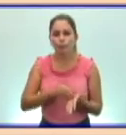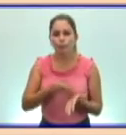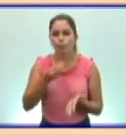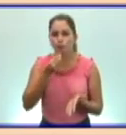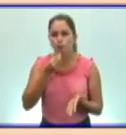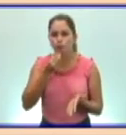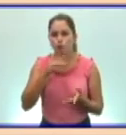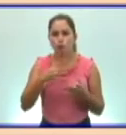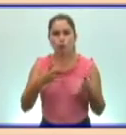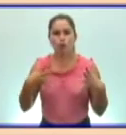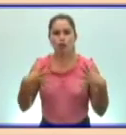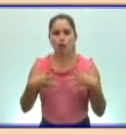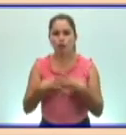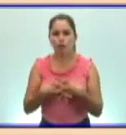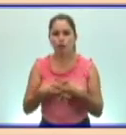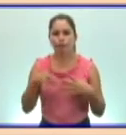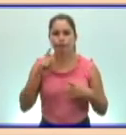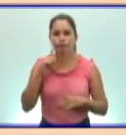relación.